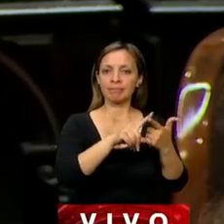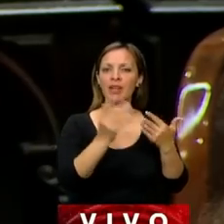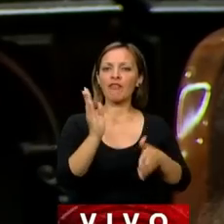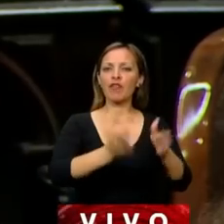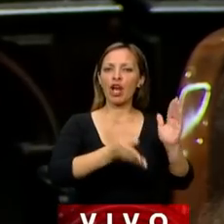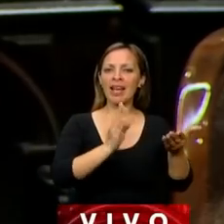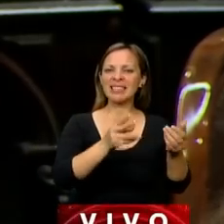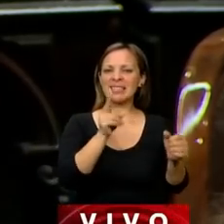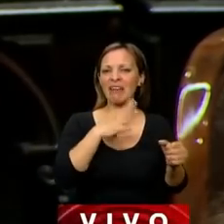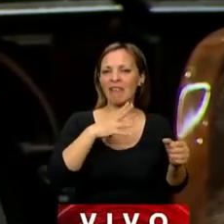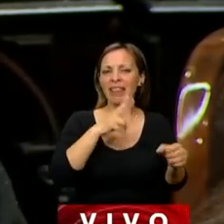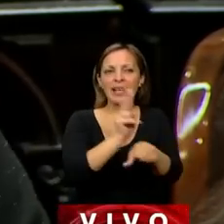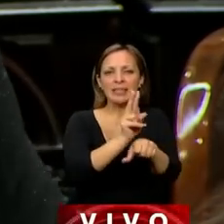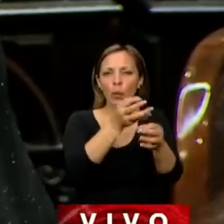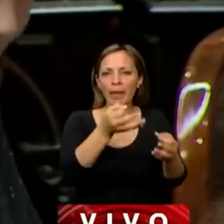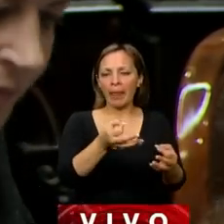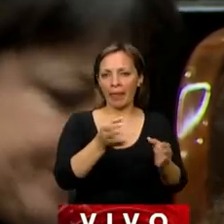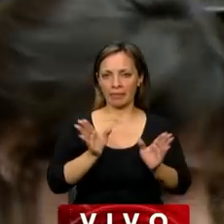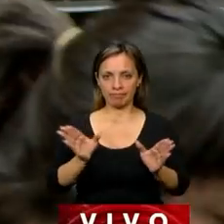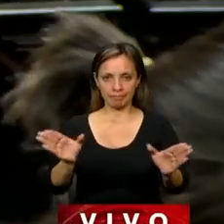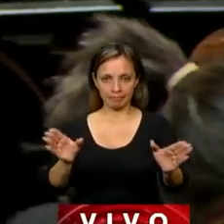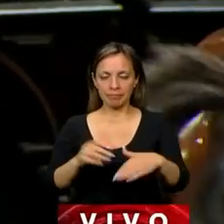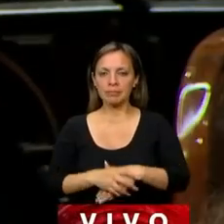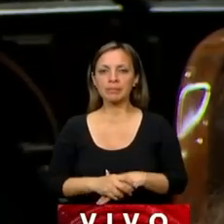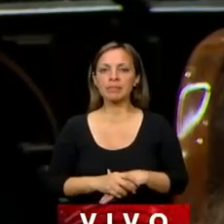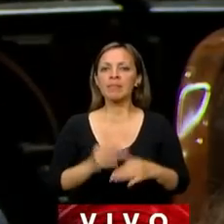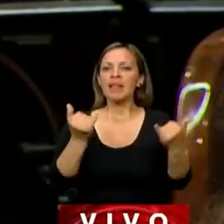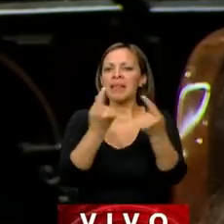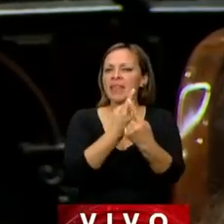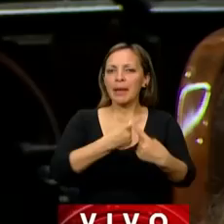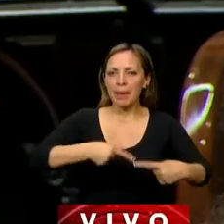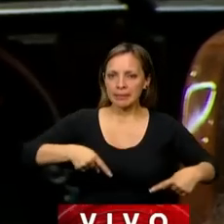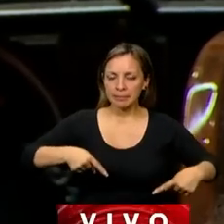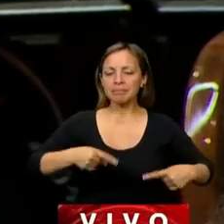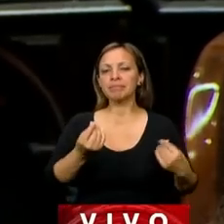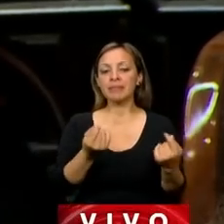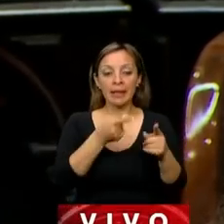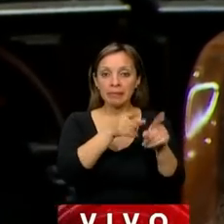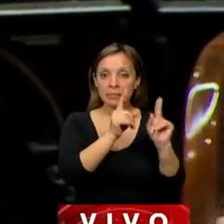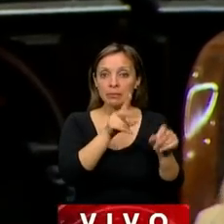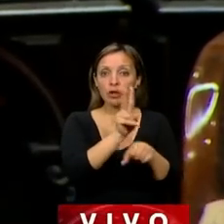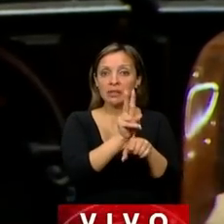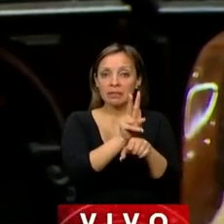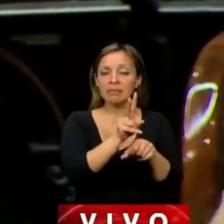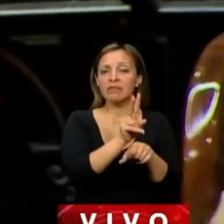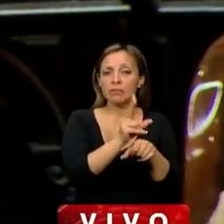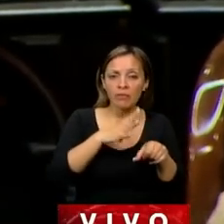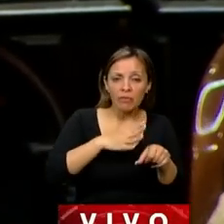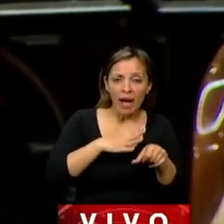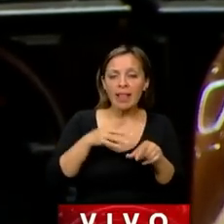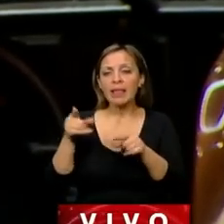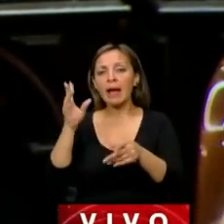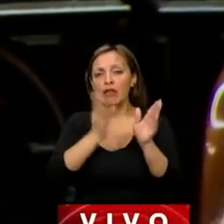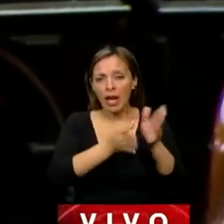inseguridad, por el otro. Y está claro que hay varias cuestiones que hacen a la inseguridad y a la violencia. Hay